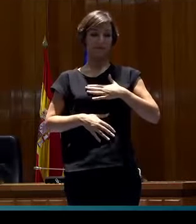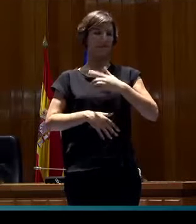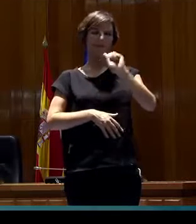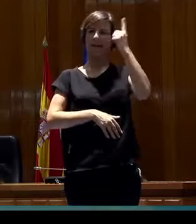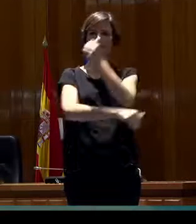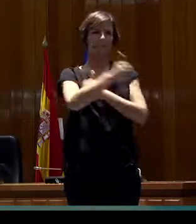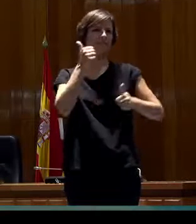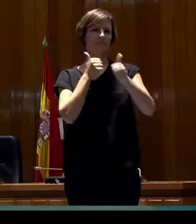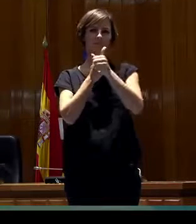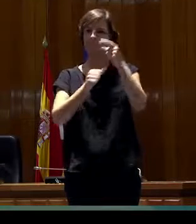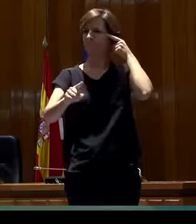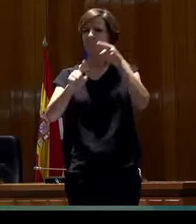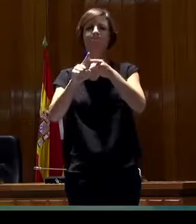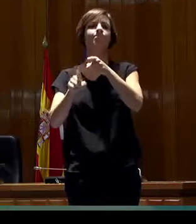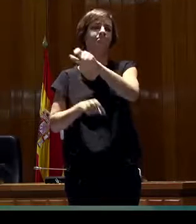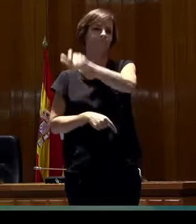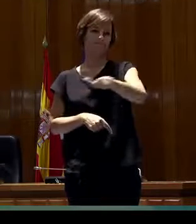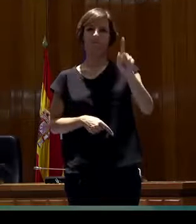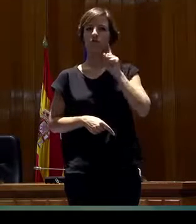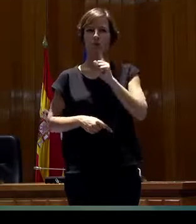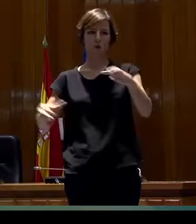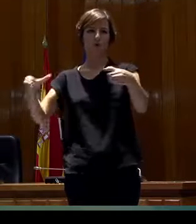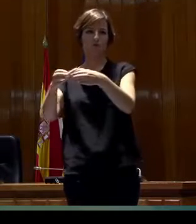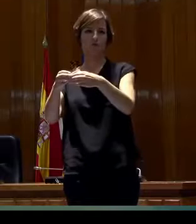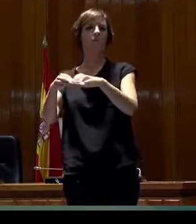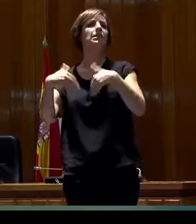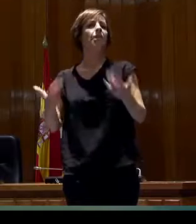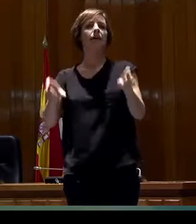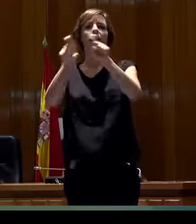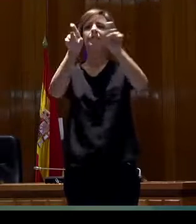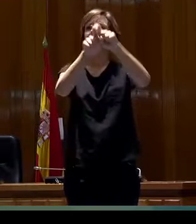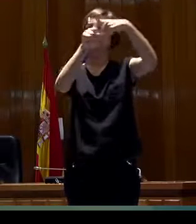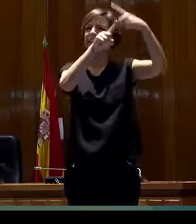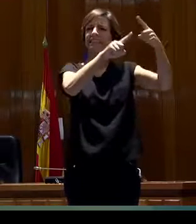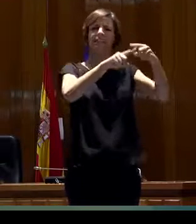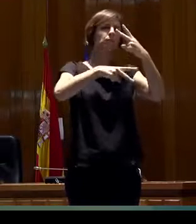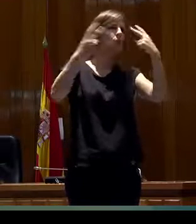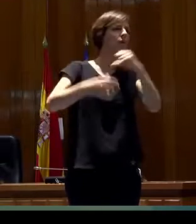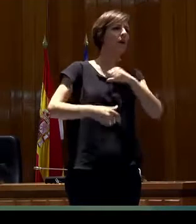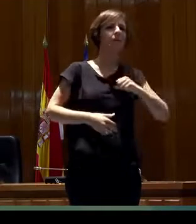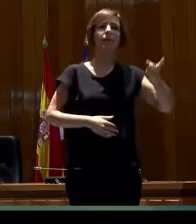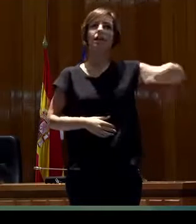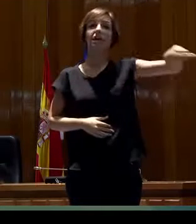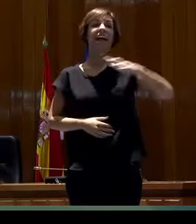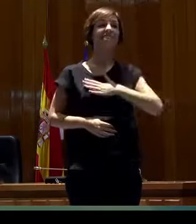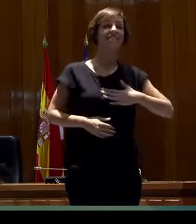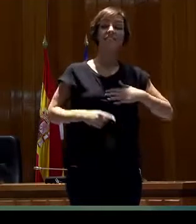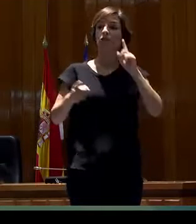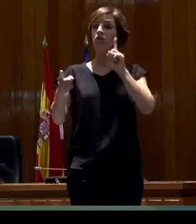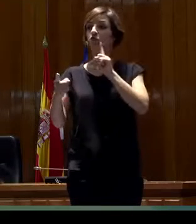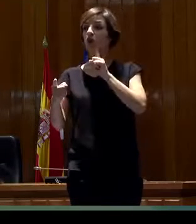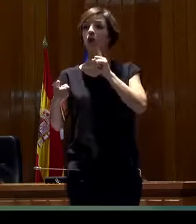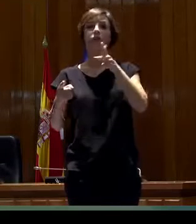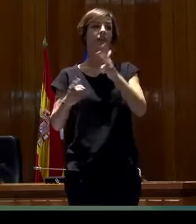y primordial, el colectivo de personas sordas, y también las entidades públicas y privadas que quieren que las personas sordas tengan los